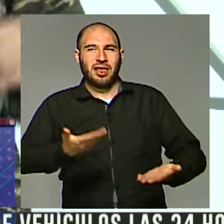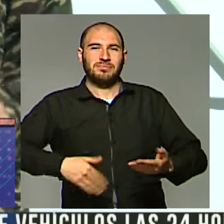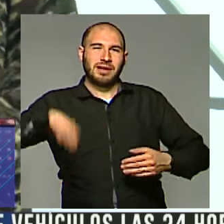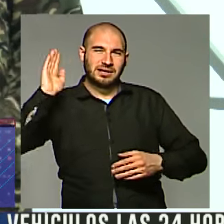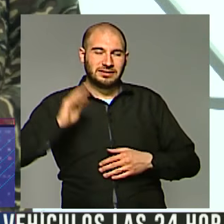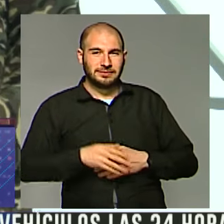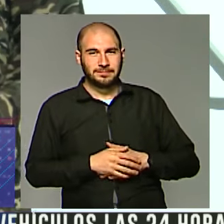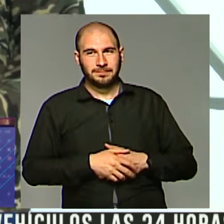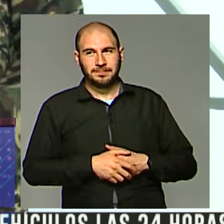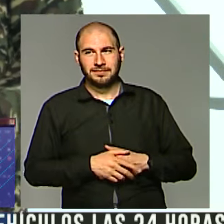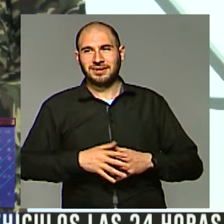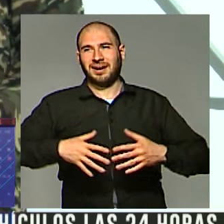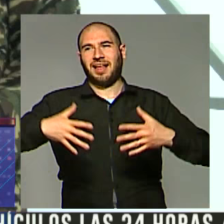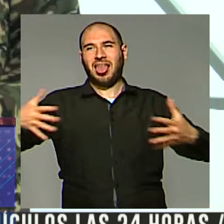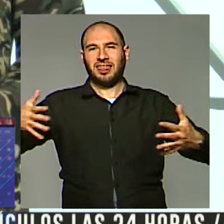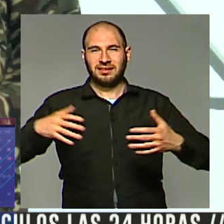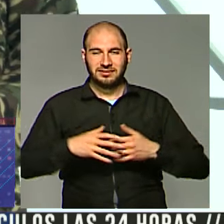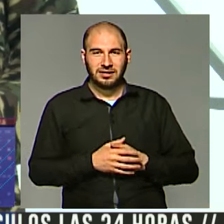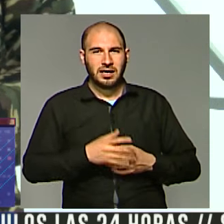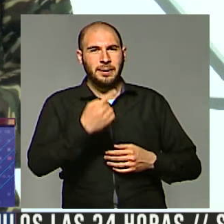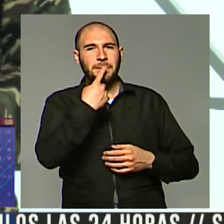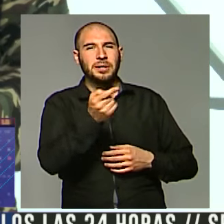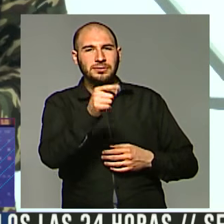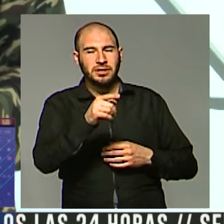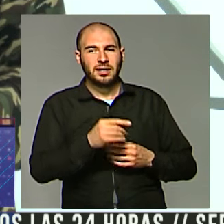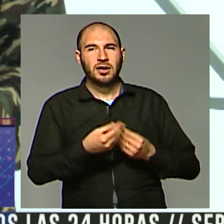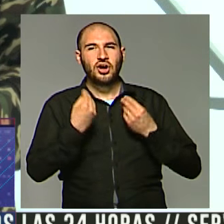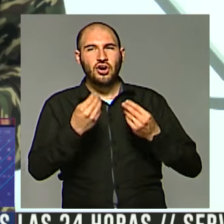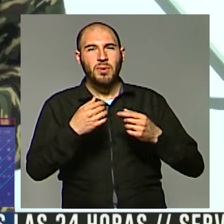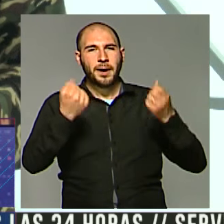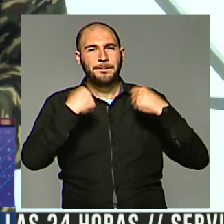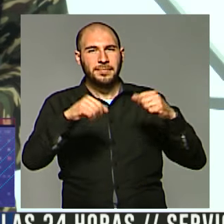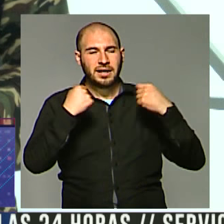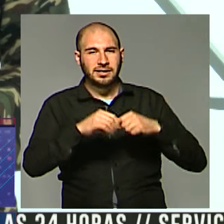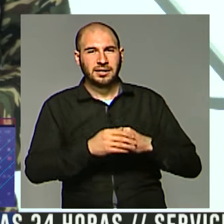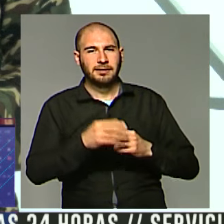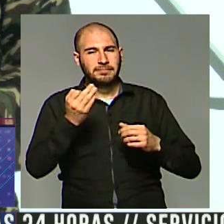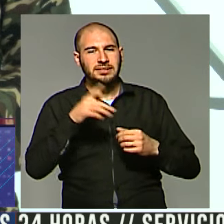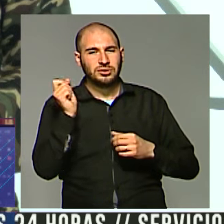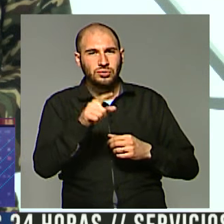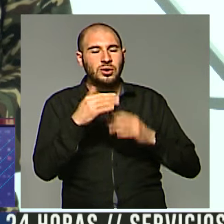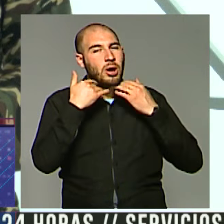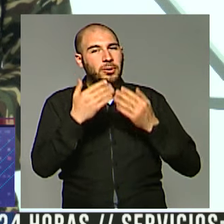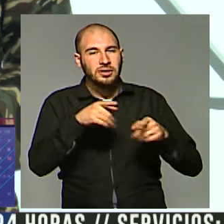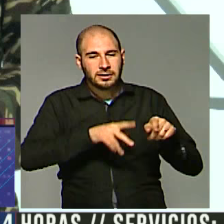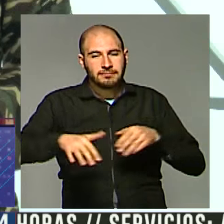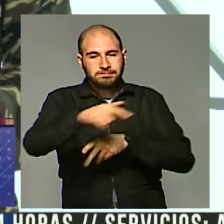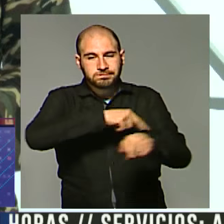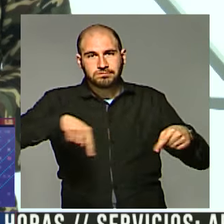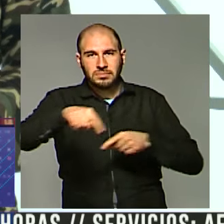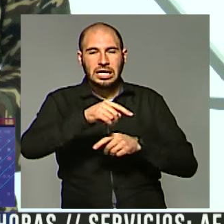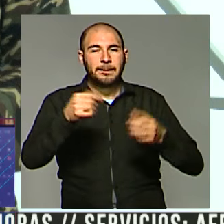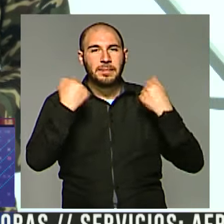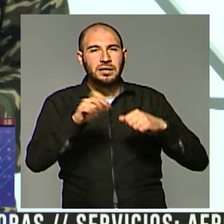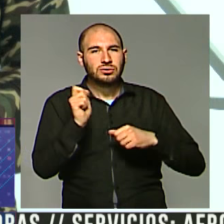bueno, gigante. Mariano, quería preguntarte cómo es el entrenamiento en particular, más allá de lo que hacen en pista, el